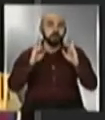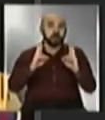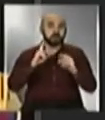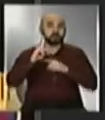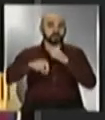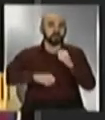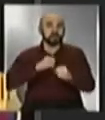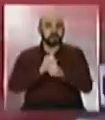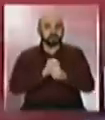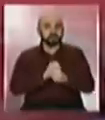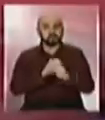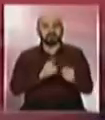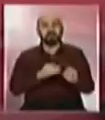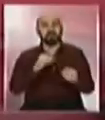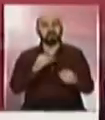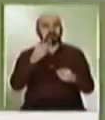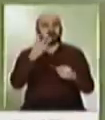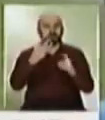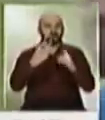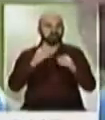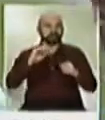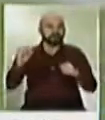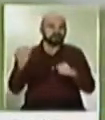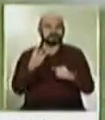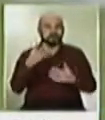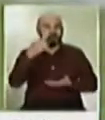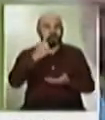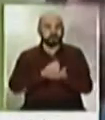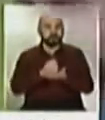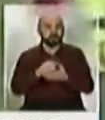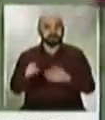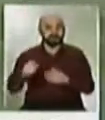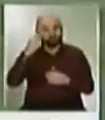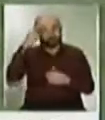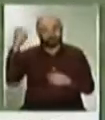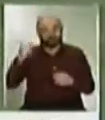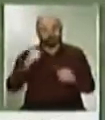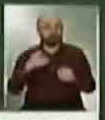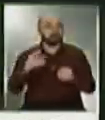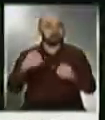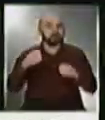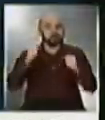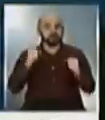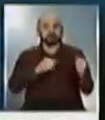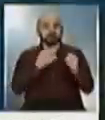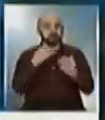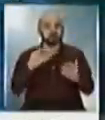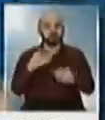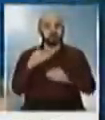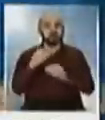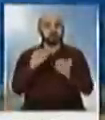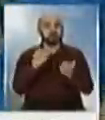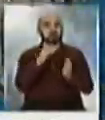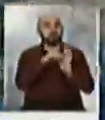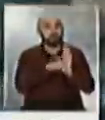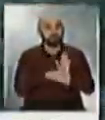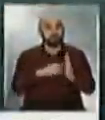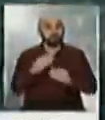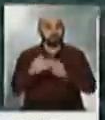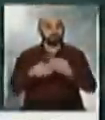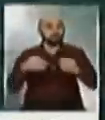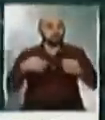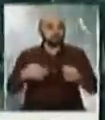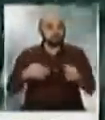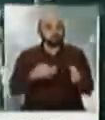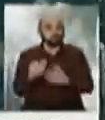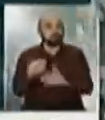el próximo año ir por el triplete. El Rey sueña con la Champions. El viernes será su turno porque debe avanzar el protocolo de seguridad. La final